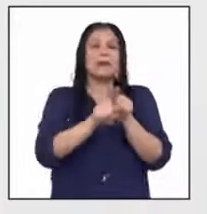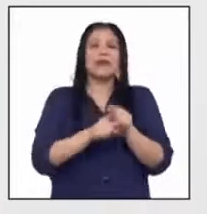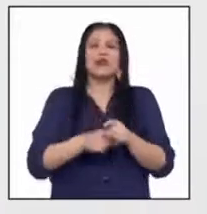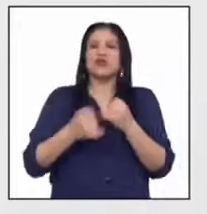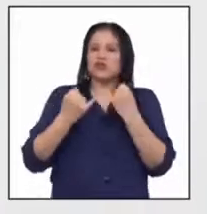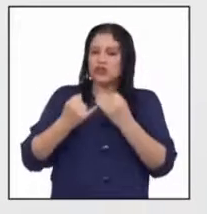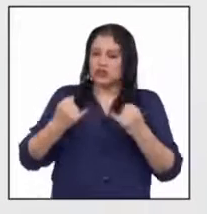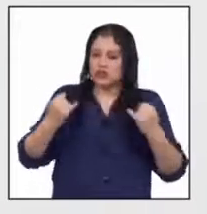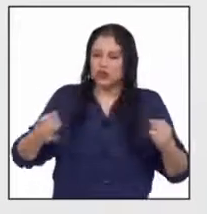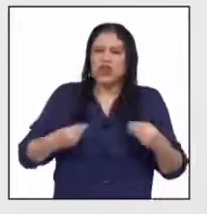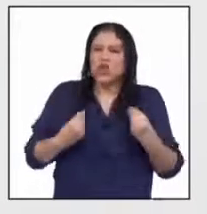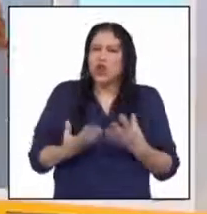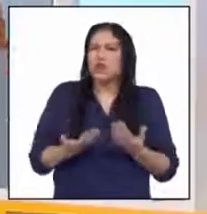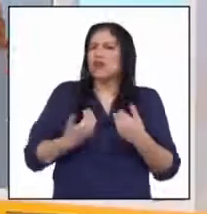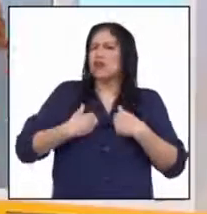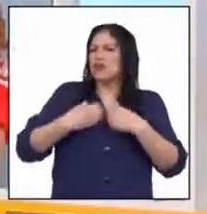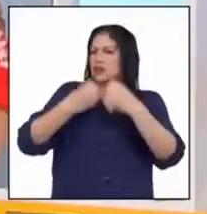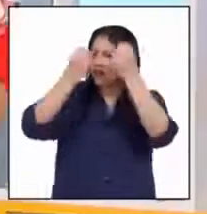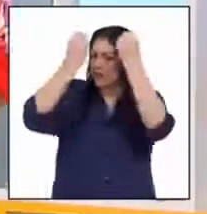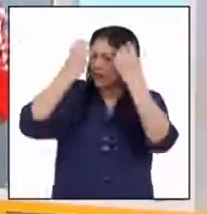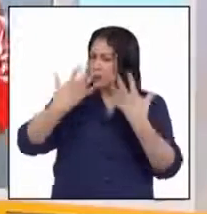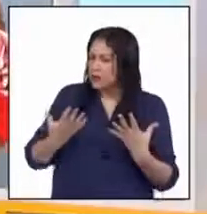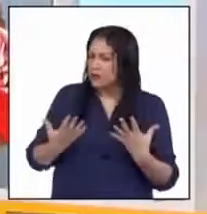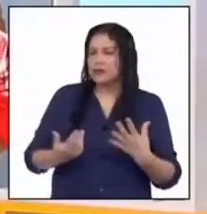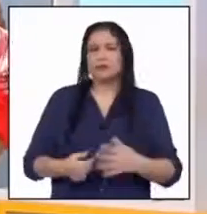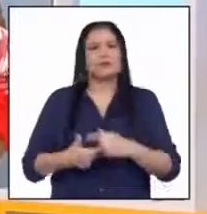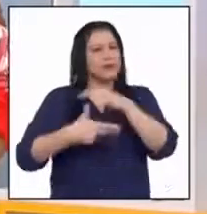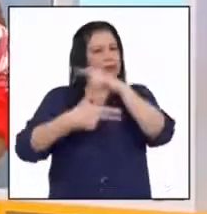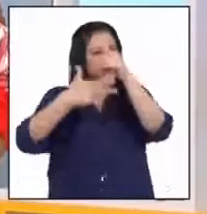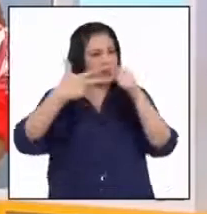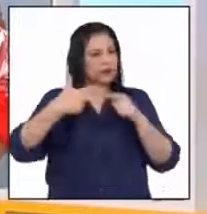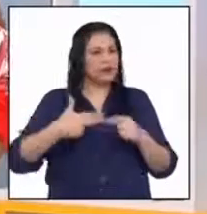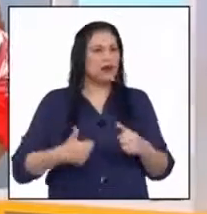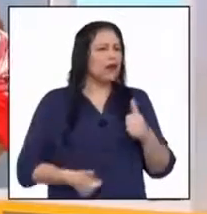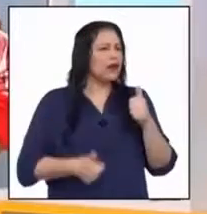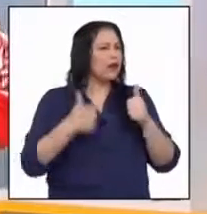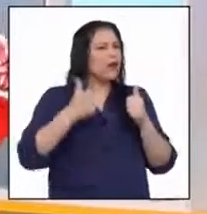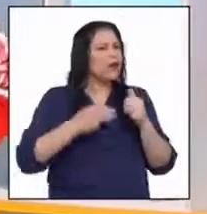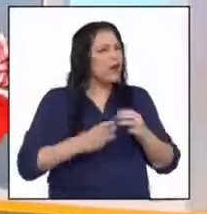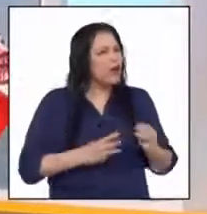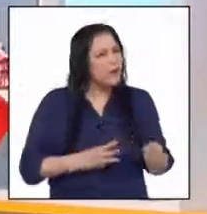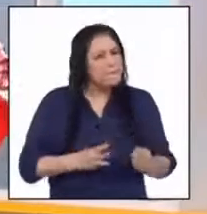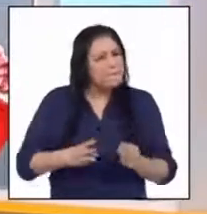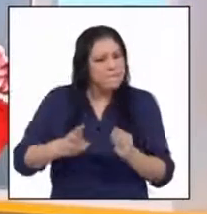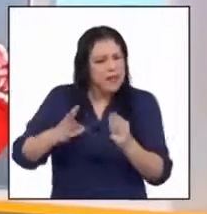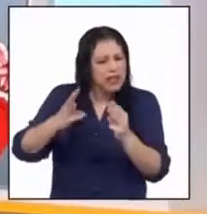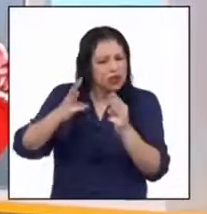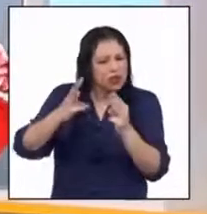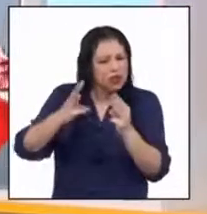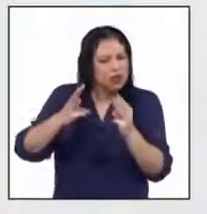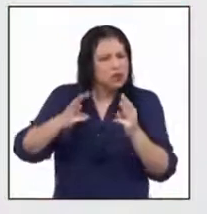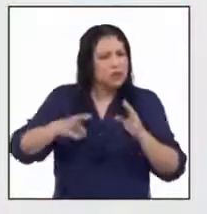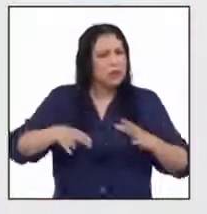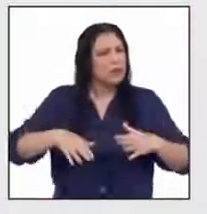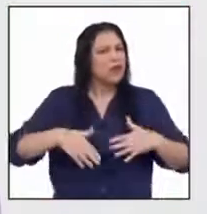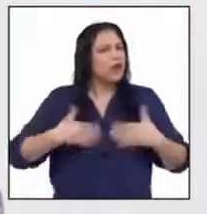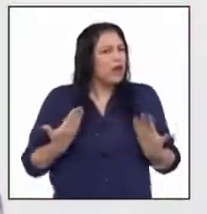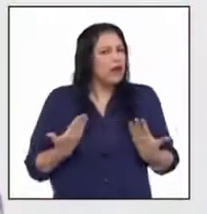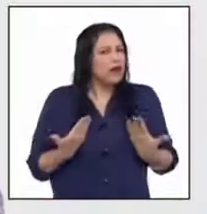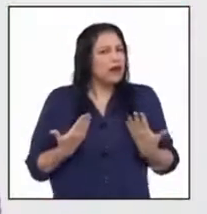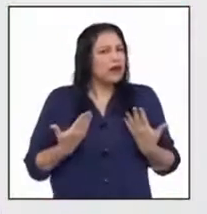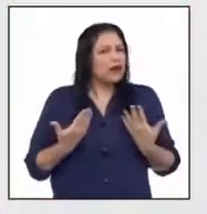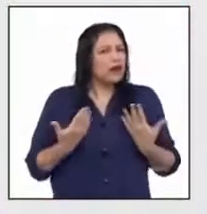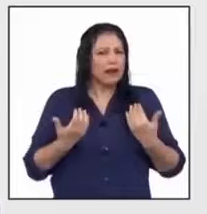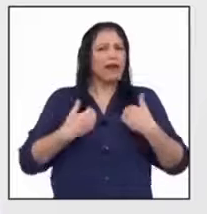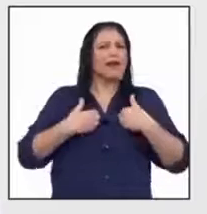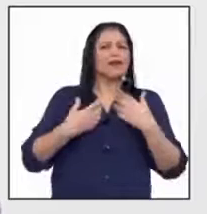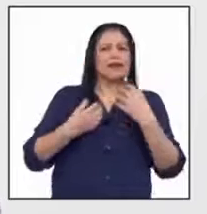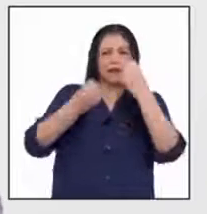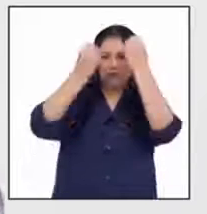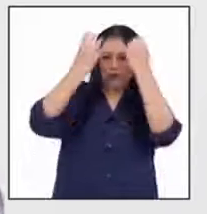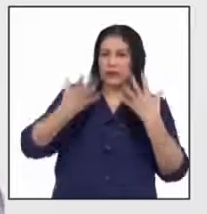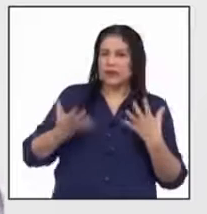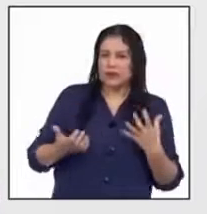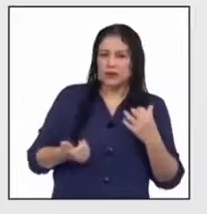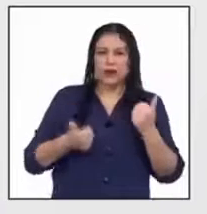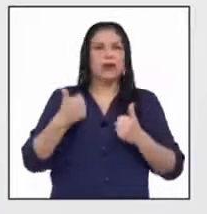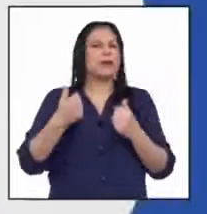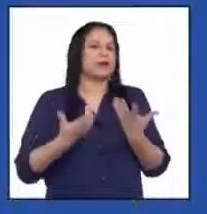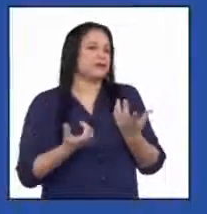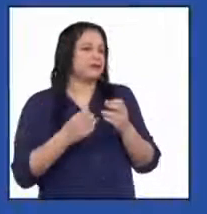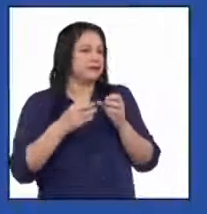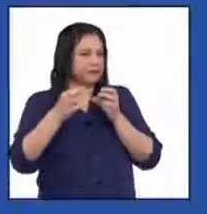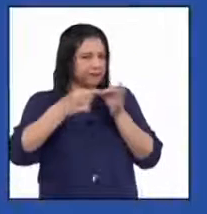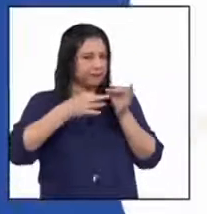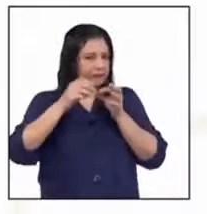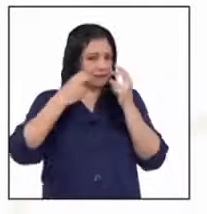instrumentos de recolección. Profesora, ¿cuáles son los métodos de recolección de datos? Básicamente son los